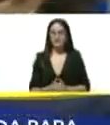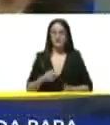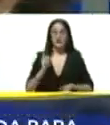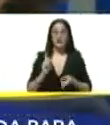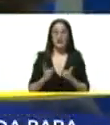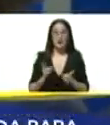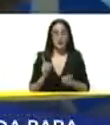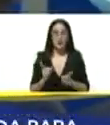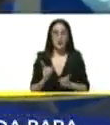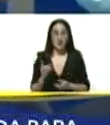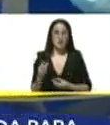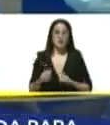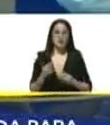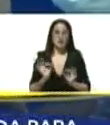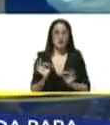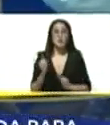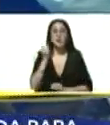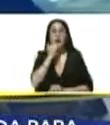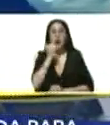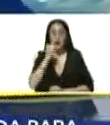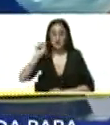casos no ejercidos, pero sí proclamados.